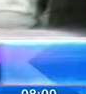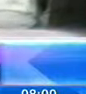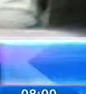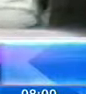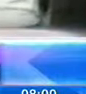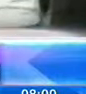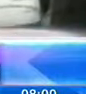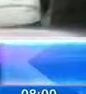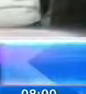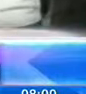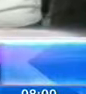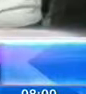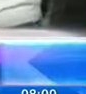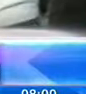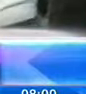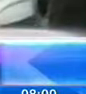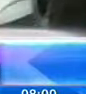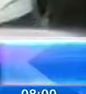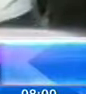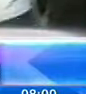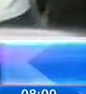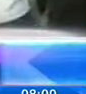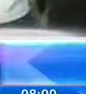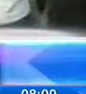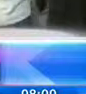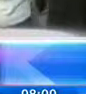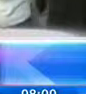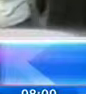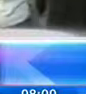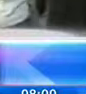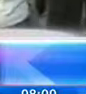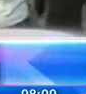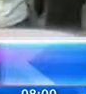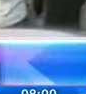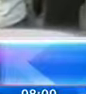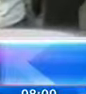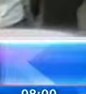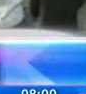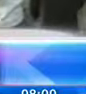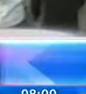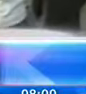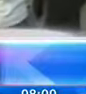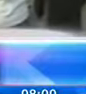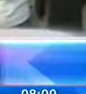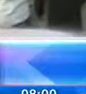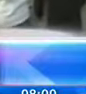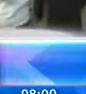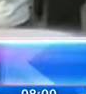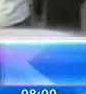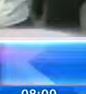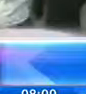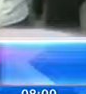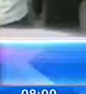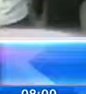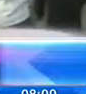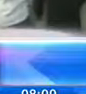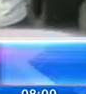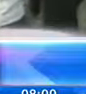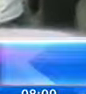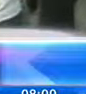en los exteriores, precisamente, del Consejo Nacional Electoral, sabiendo cuál es el ambiente en este lugar, porque desde tempranas horas